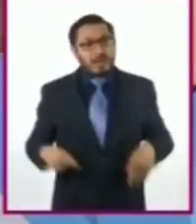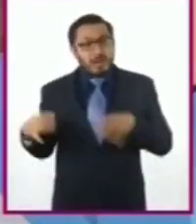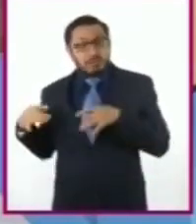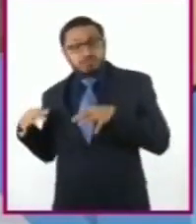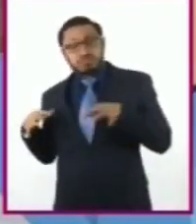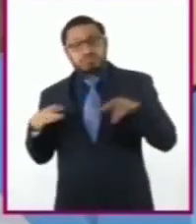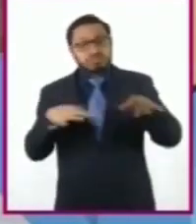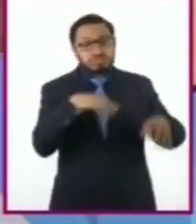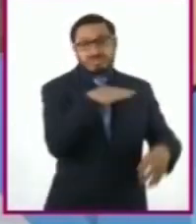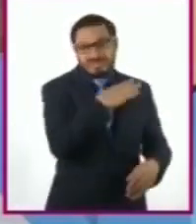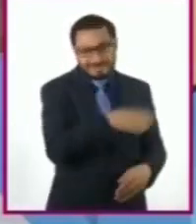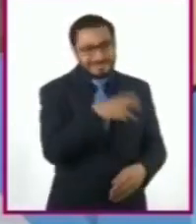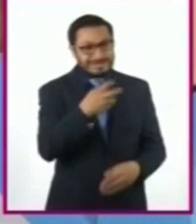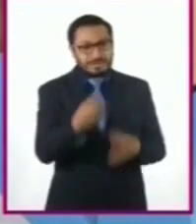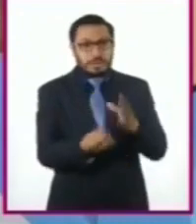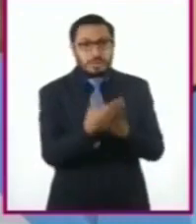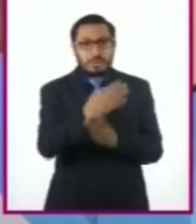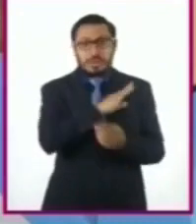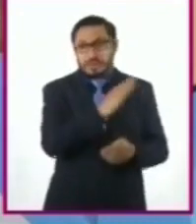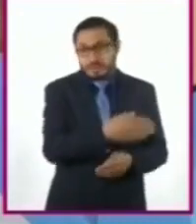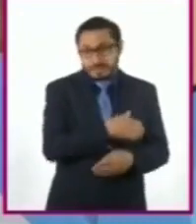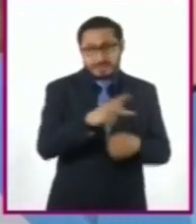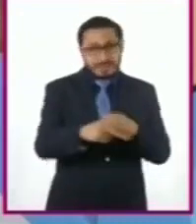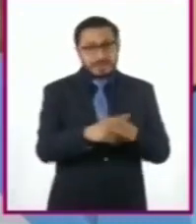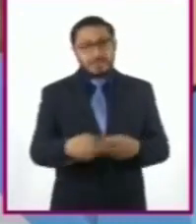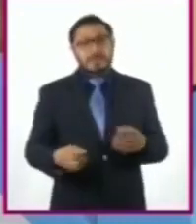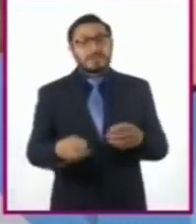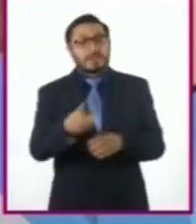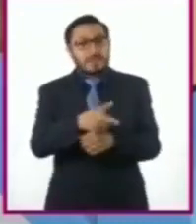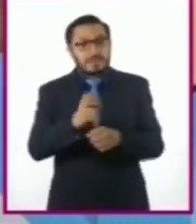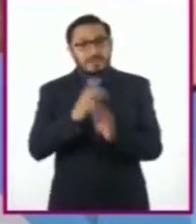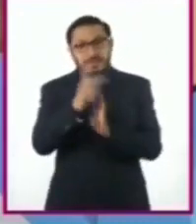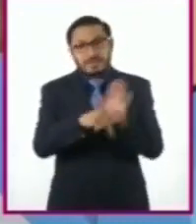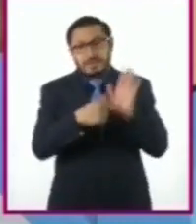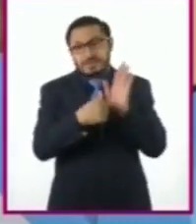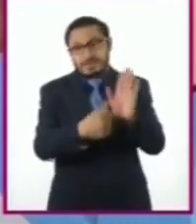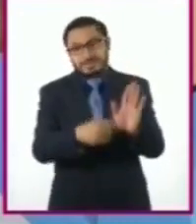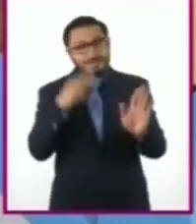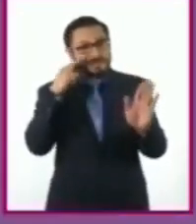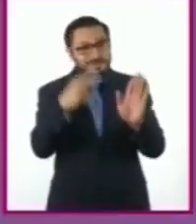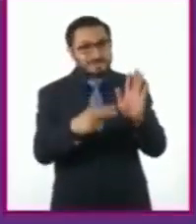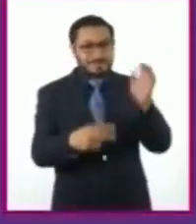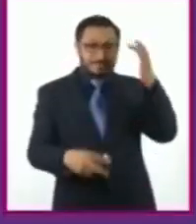llamaron Nueva España, les invito a ver la siguiente cápsula.